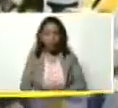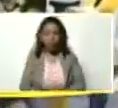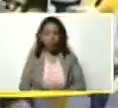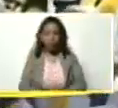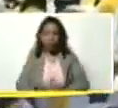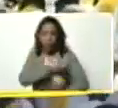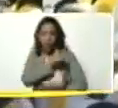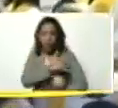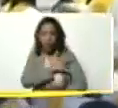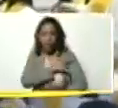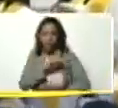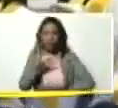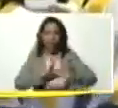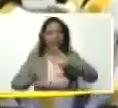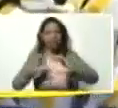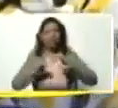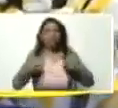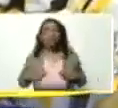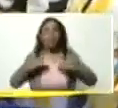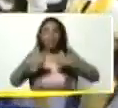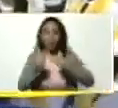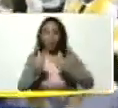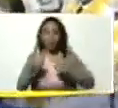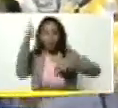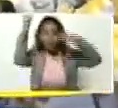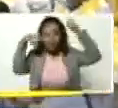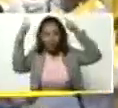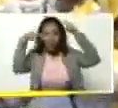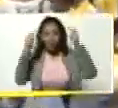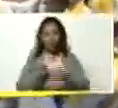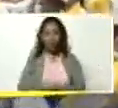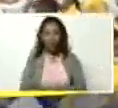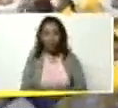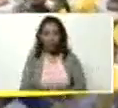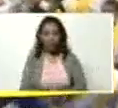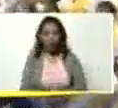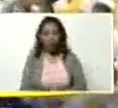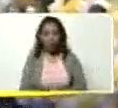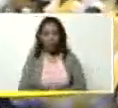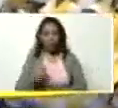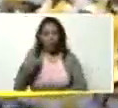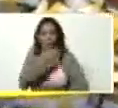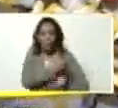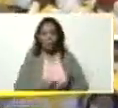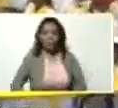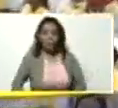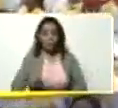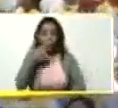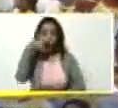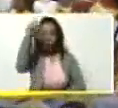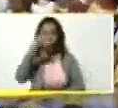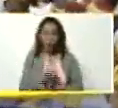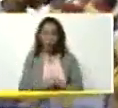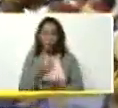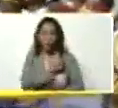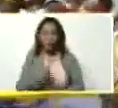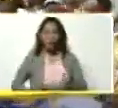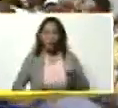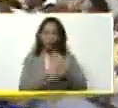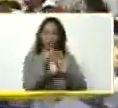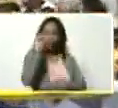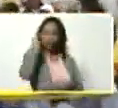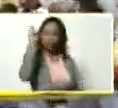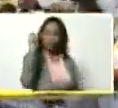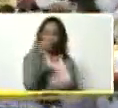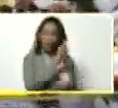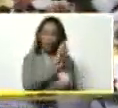la Universidad de las Ciencias de la Salud Hugo Rafael Chávez Frías, por el ciudadano Nicolás Maduro Moros, presidente constitucional